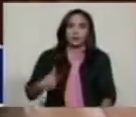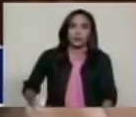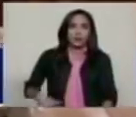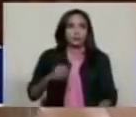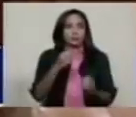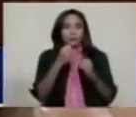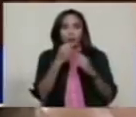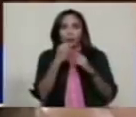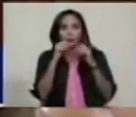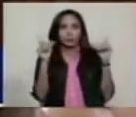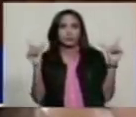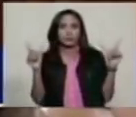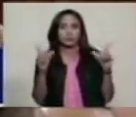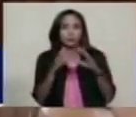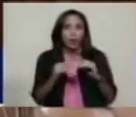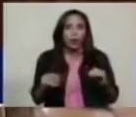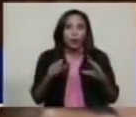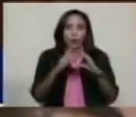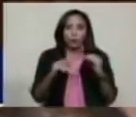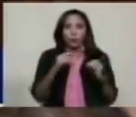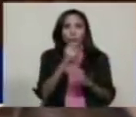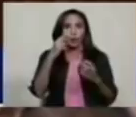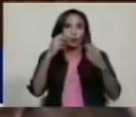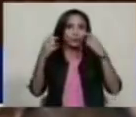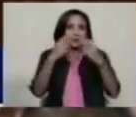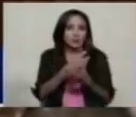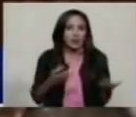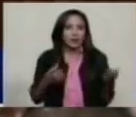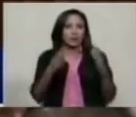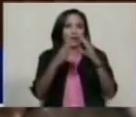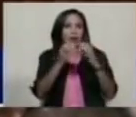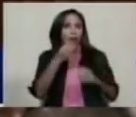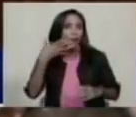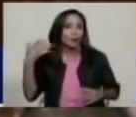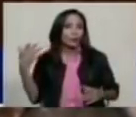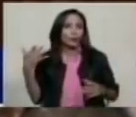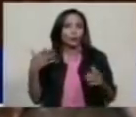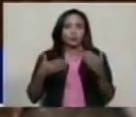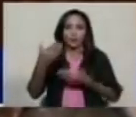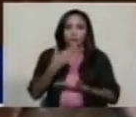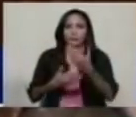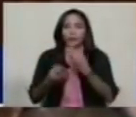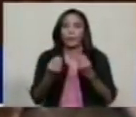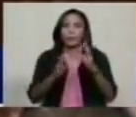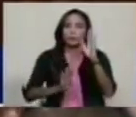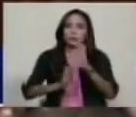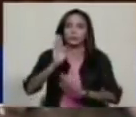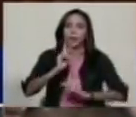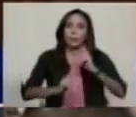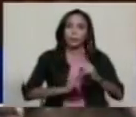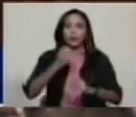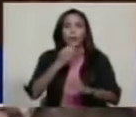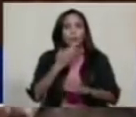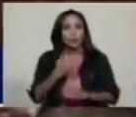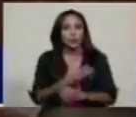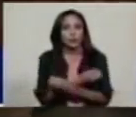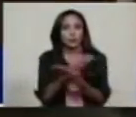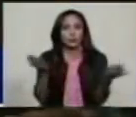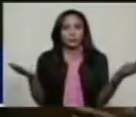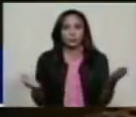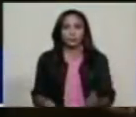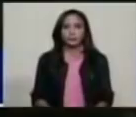también todos esperamos una visita exitosa, fructífera Muchas gracias, presidente. Muchas gracias.